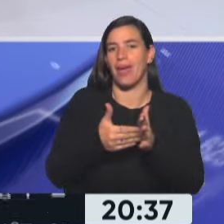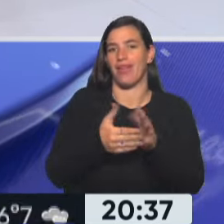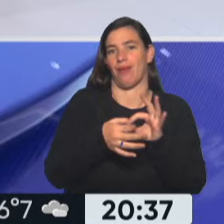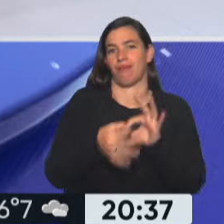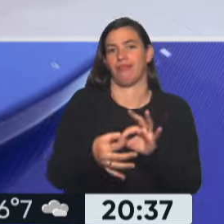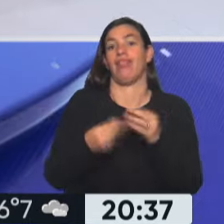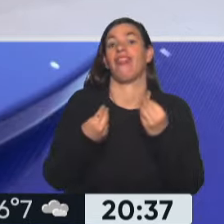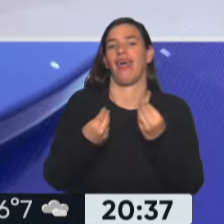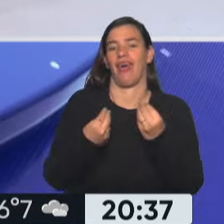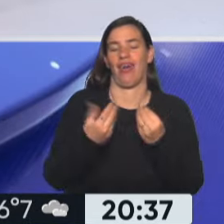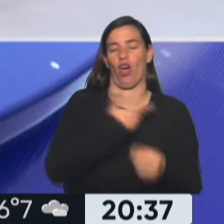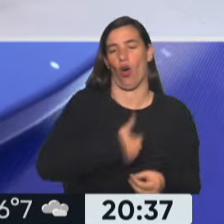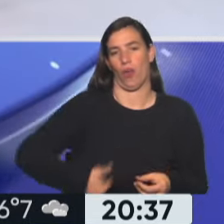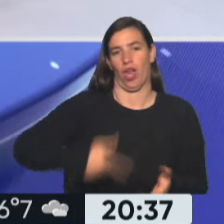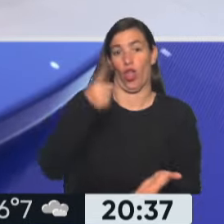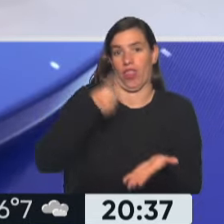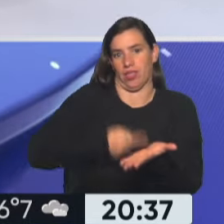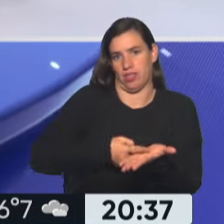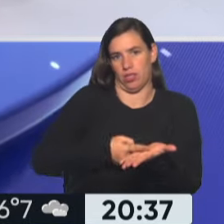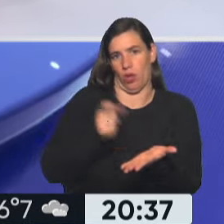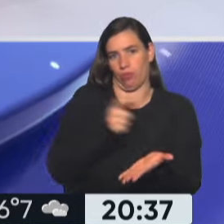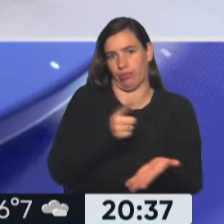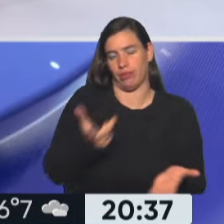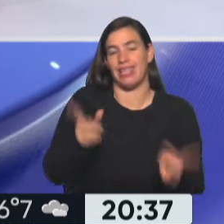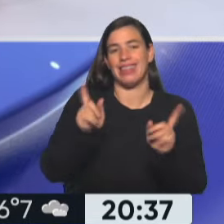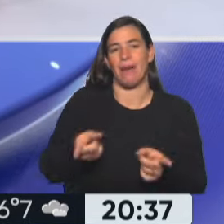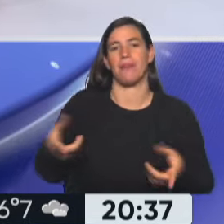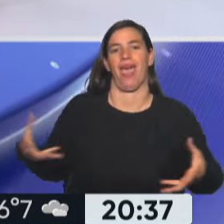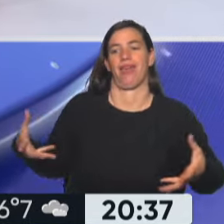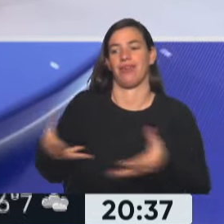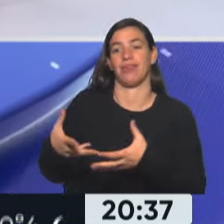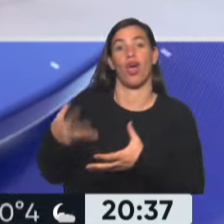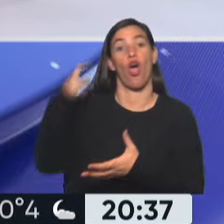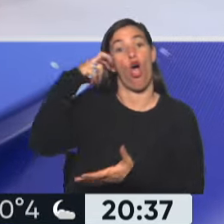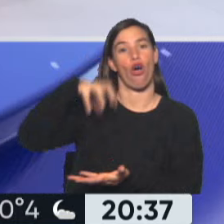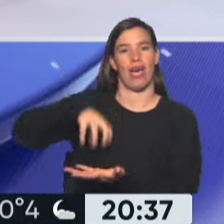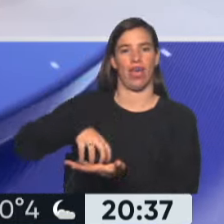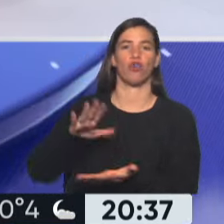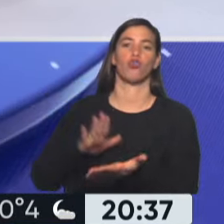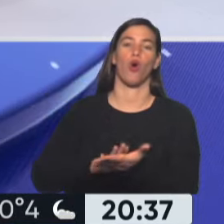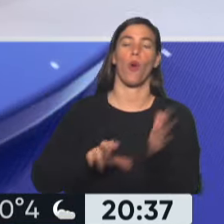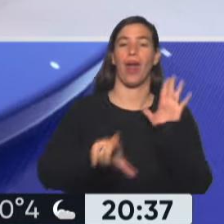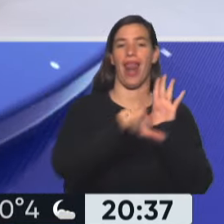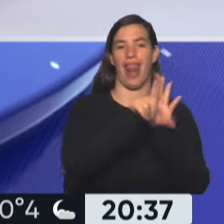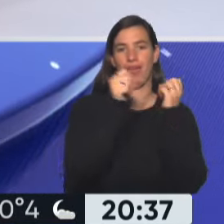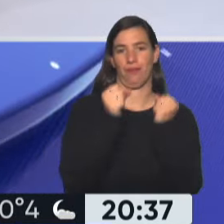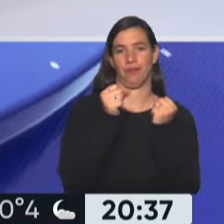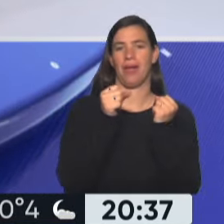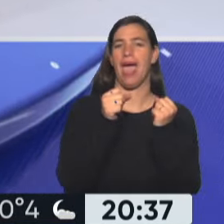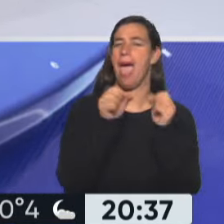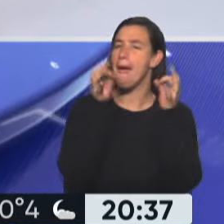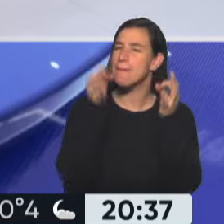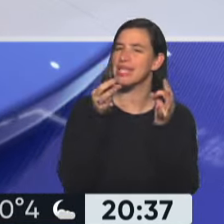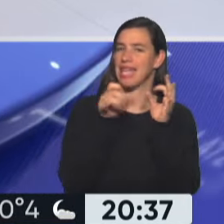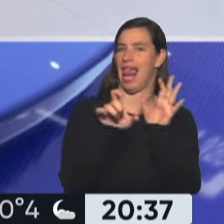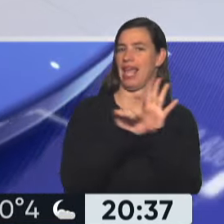decisiones que tome el gobierno, como también el Congreso, sobre la ley bases, en especial el capítulo fiscal. ¿Qué implicancias